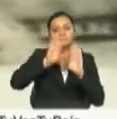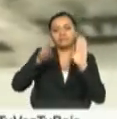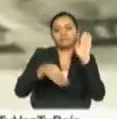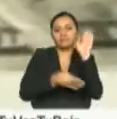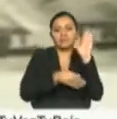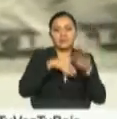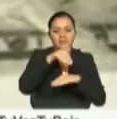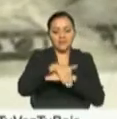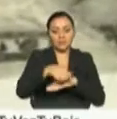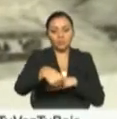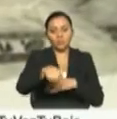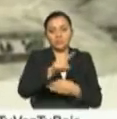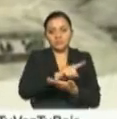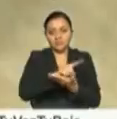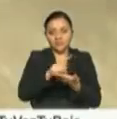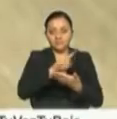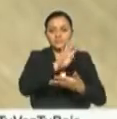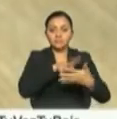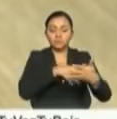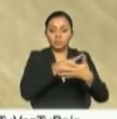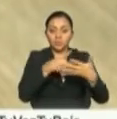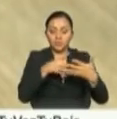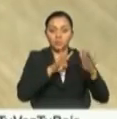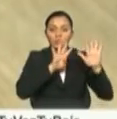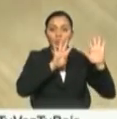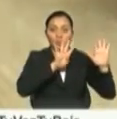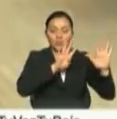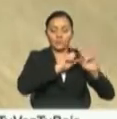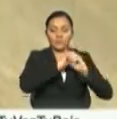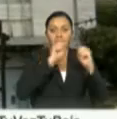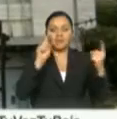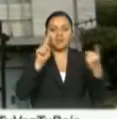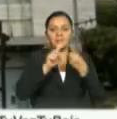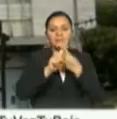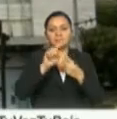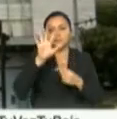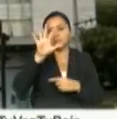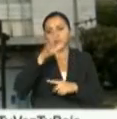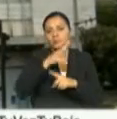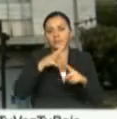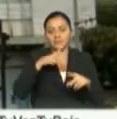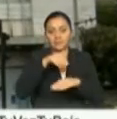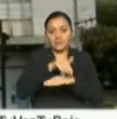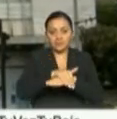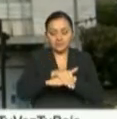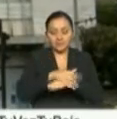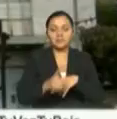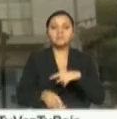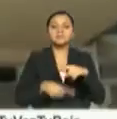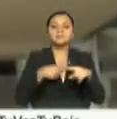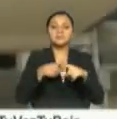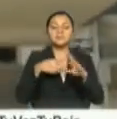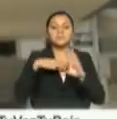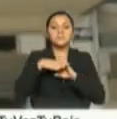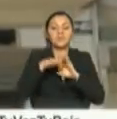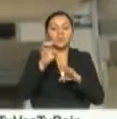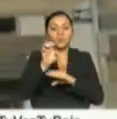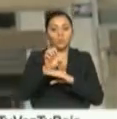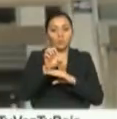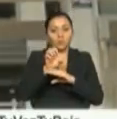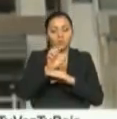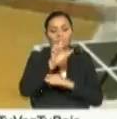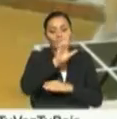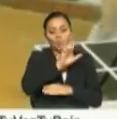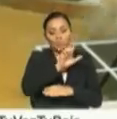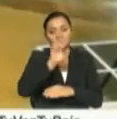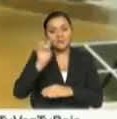esta semana. Los horarios son de 9 de la mañana hasta las 5:30 de la tarde y las agencias de Banecuador atenderán de lunes